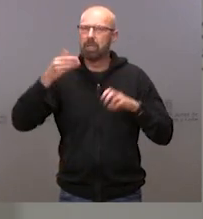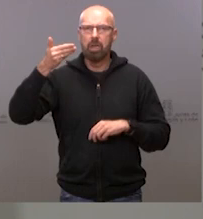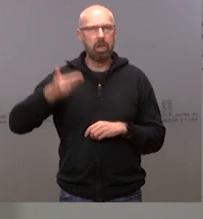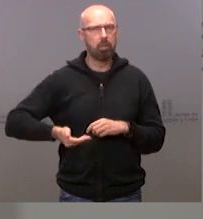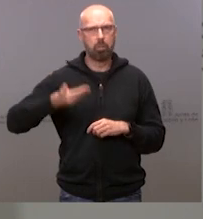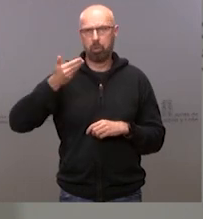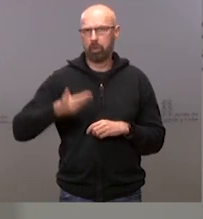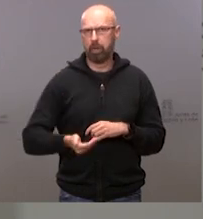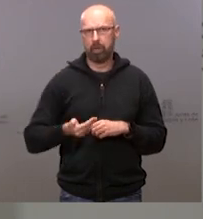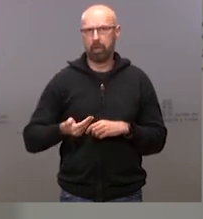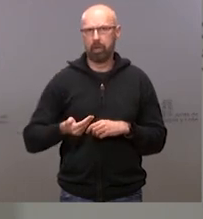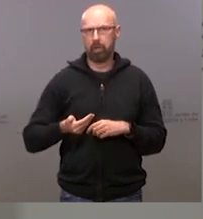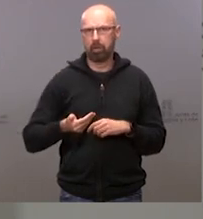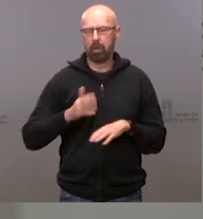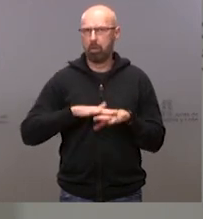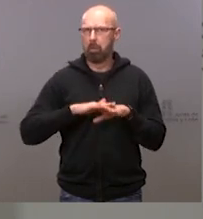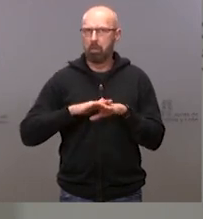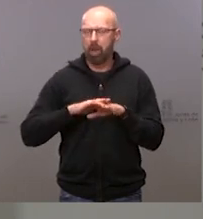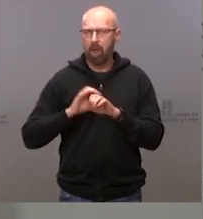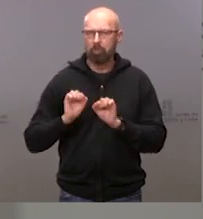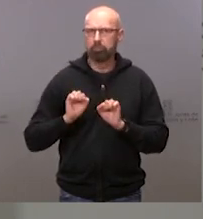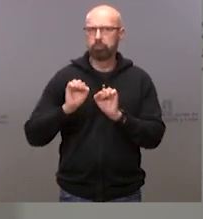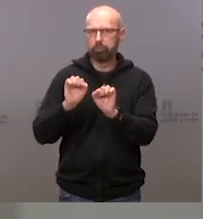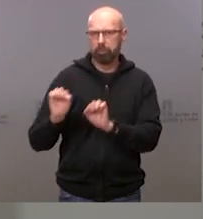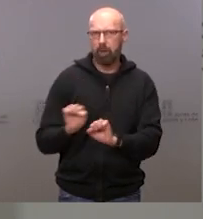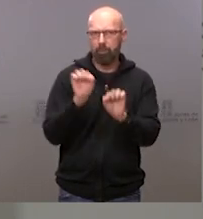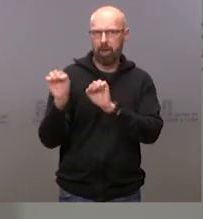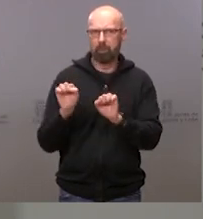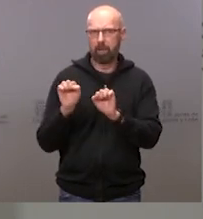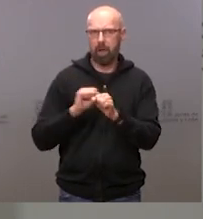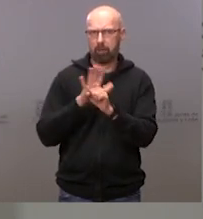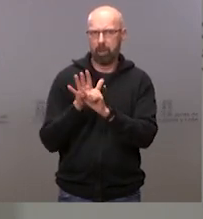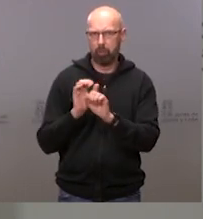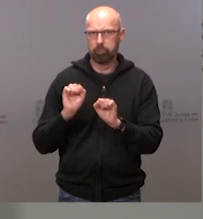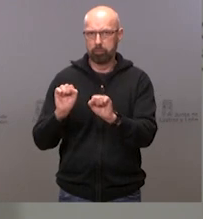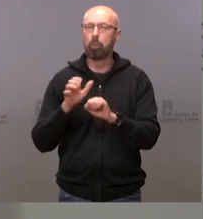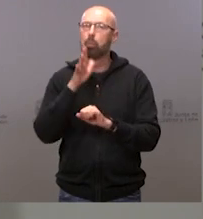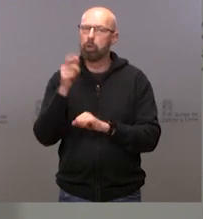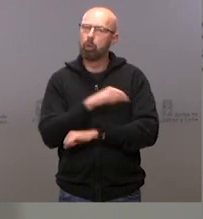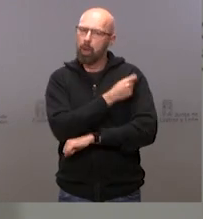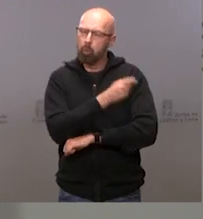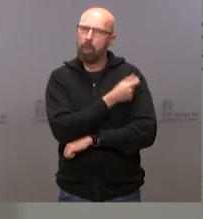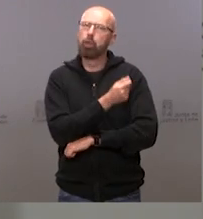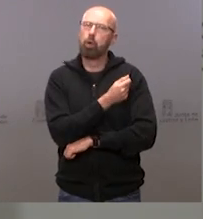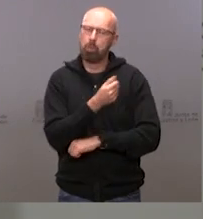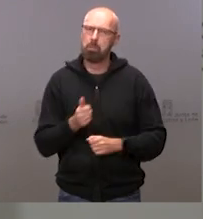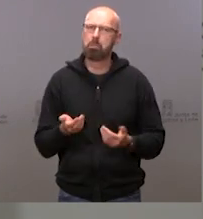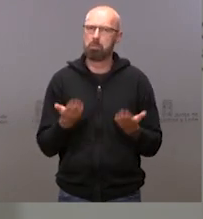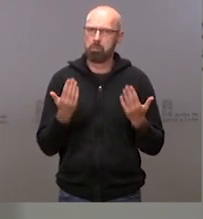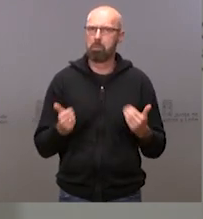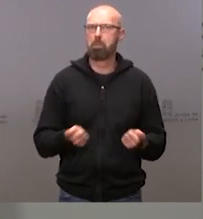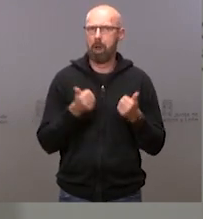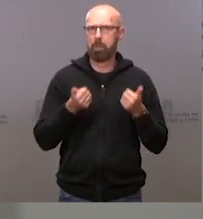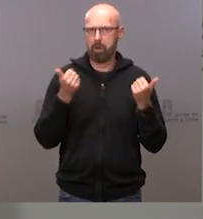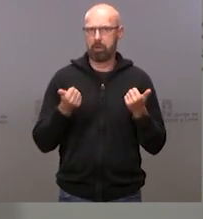para hacer frente al virus por eso intensificaremos la vacunación y por eso hemos pedido que